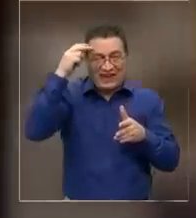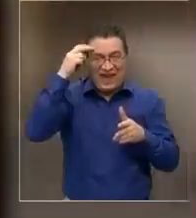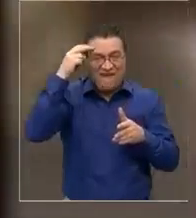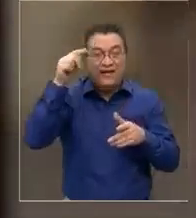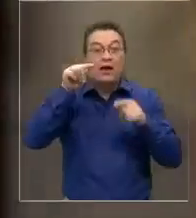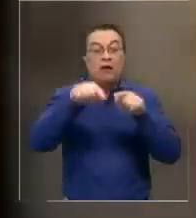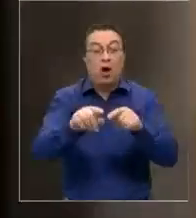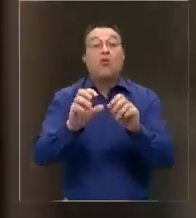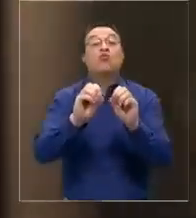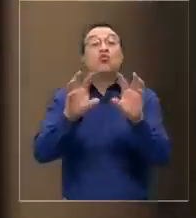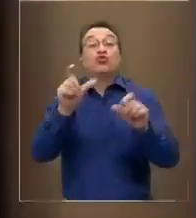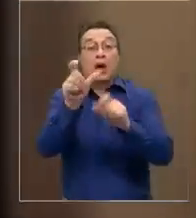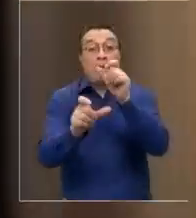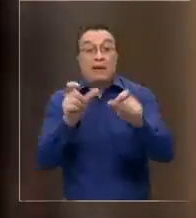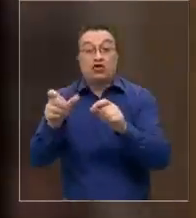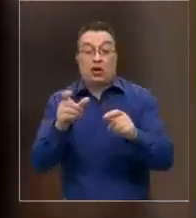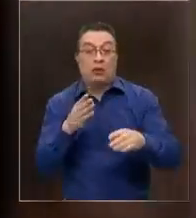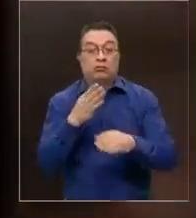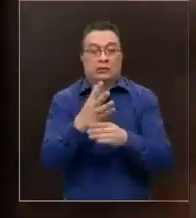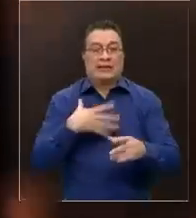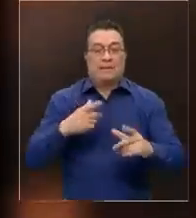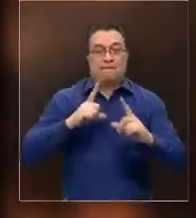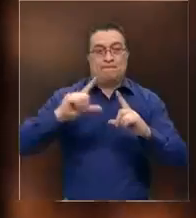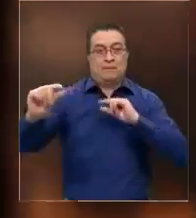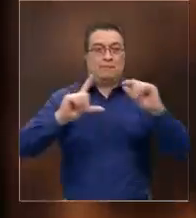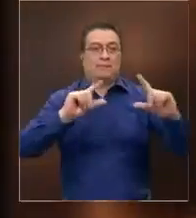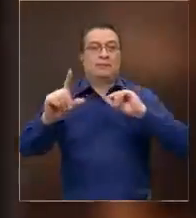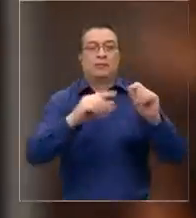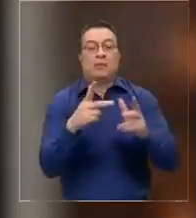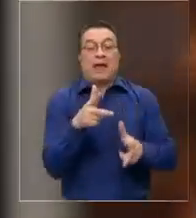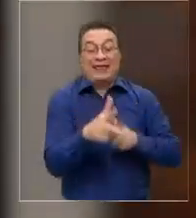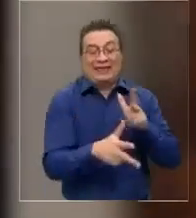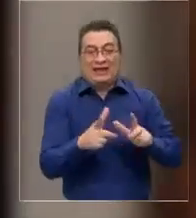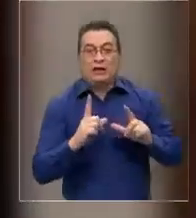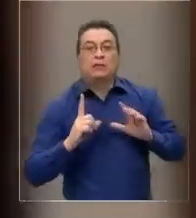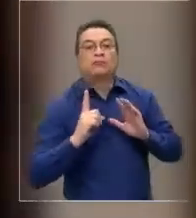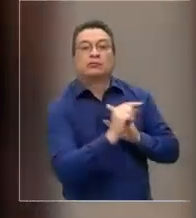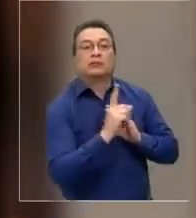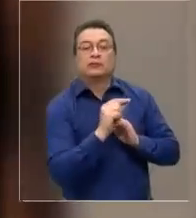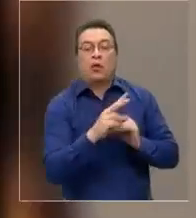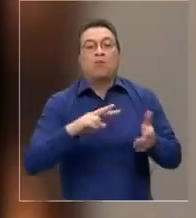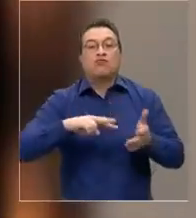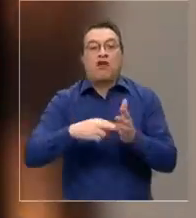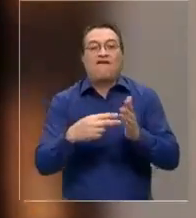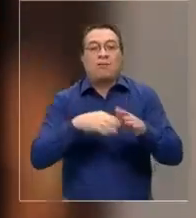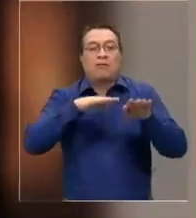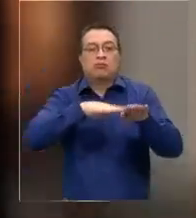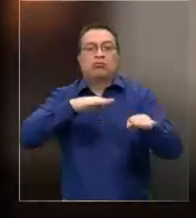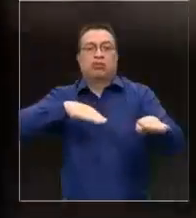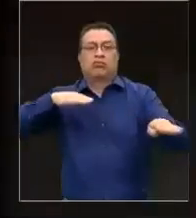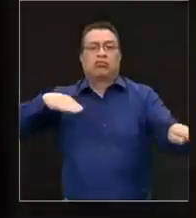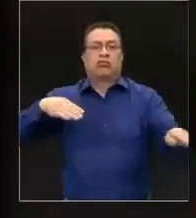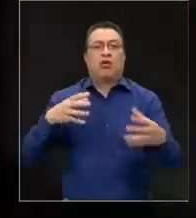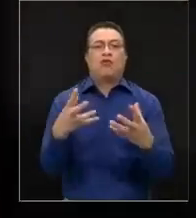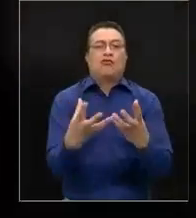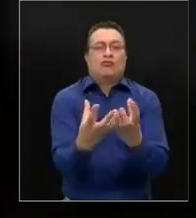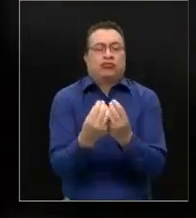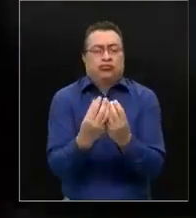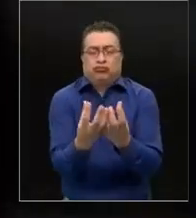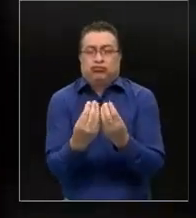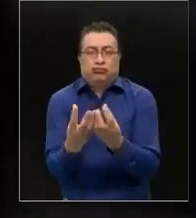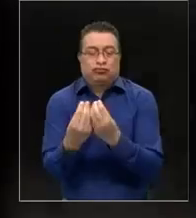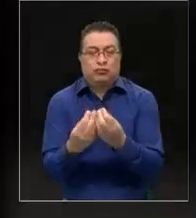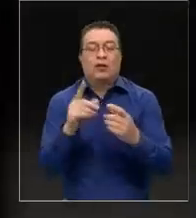muchísima gente que está intentando escapar de la capital ucrania precisamente por tren ante las dificultades que hay para poder utilizar las carreteras que están